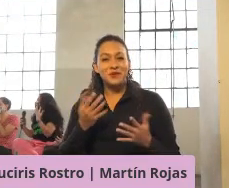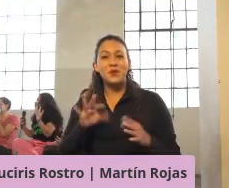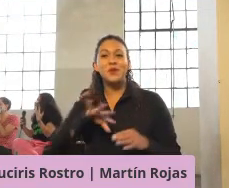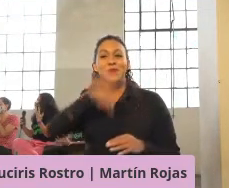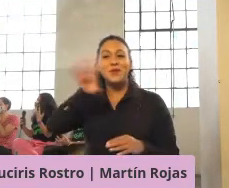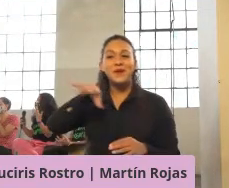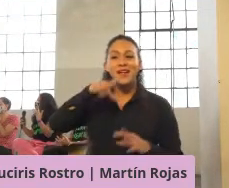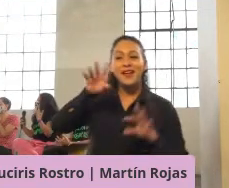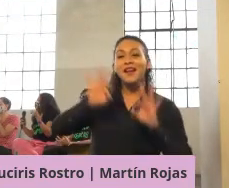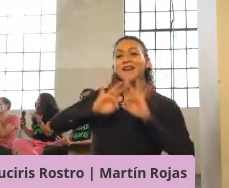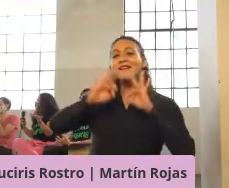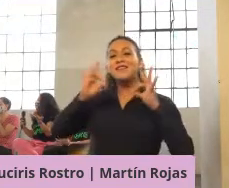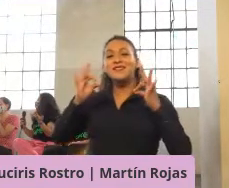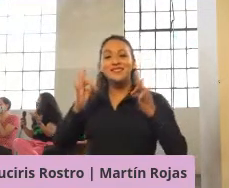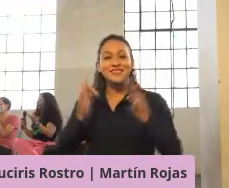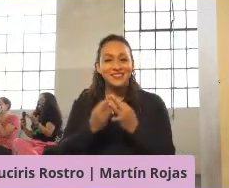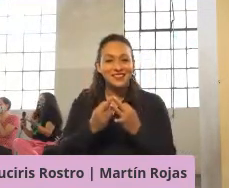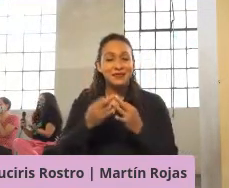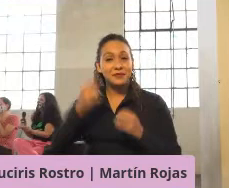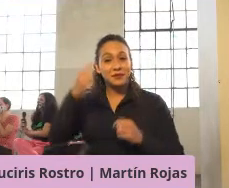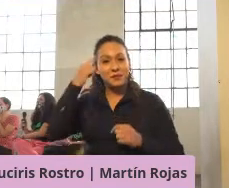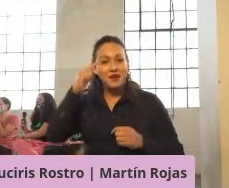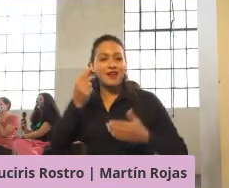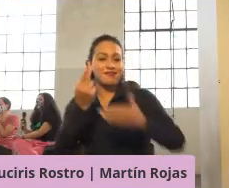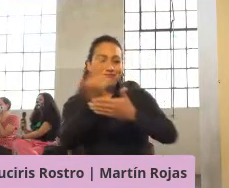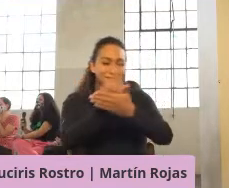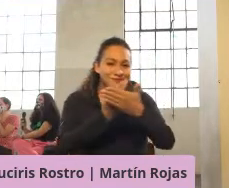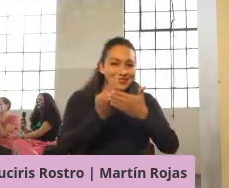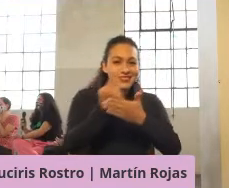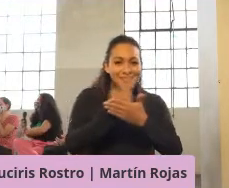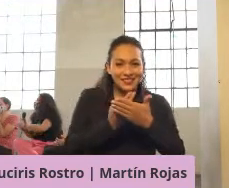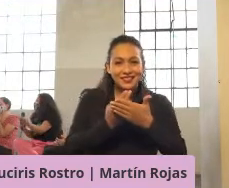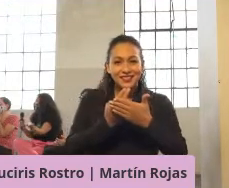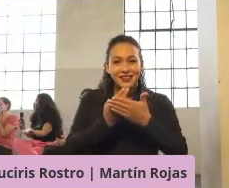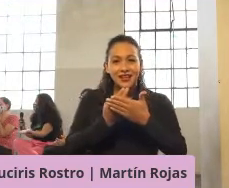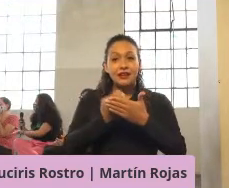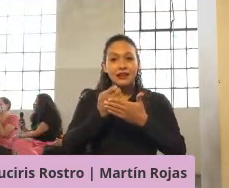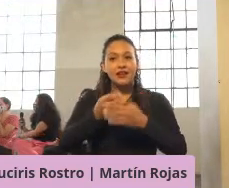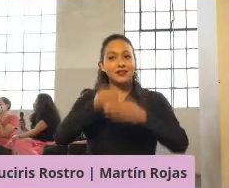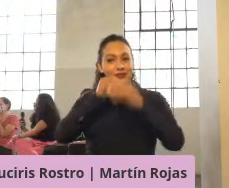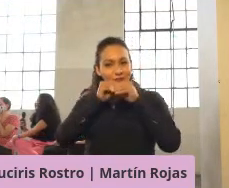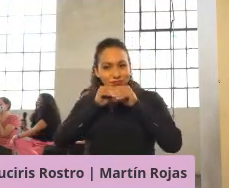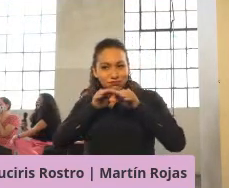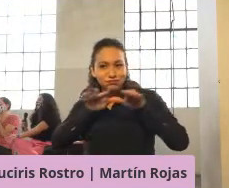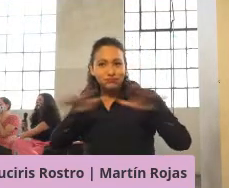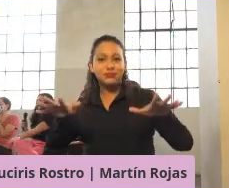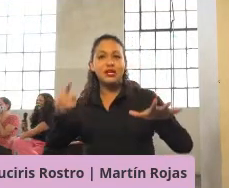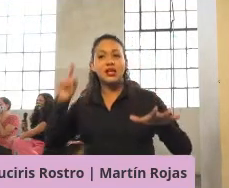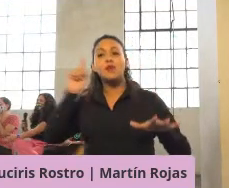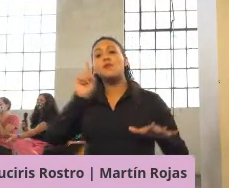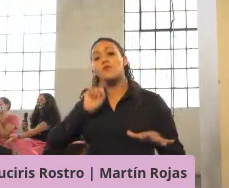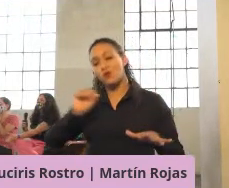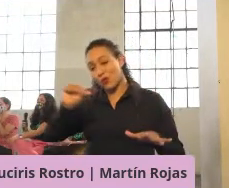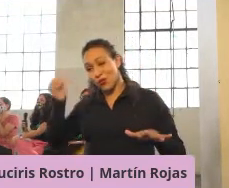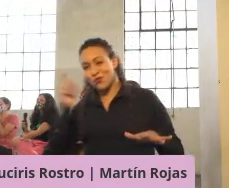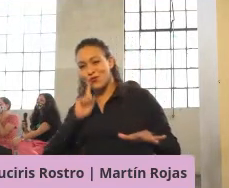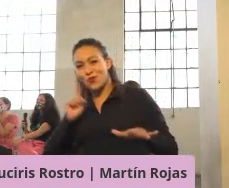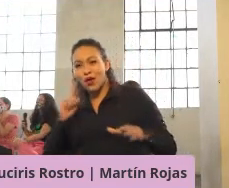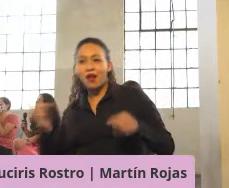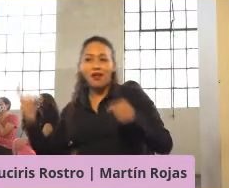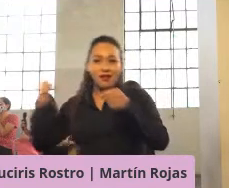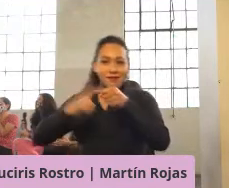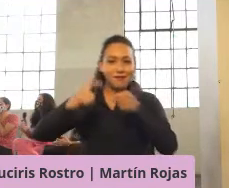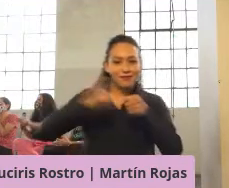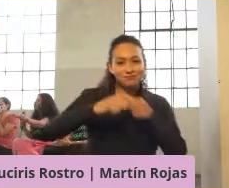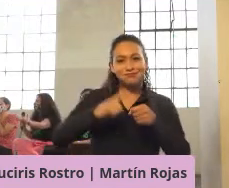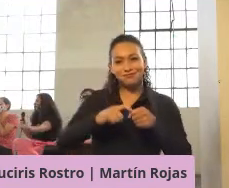personaje, como con esta manera de diseño así, para ampliar esta causa. Entonces eso también como que